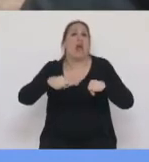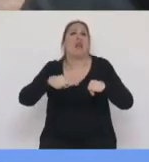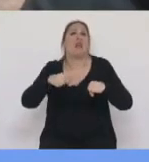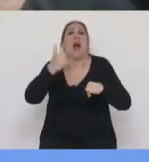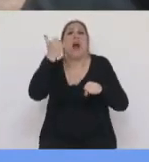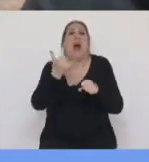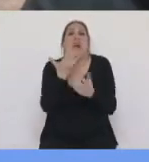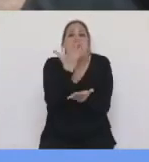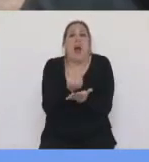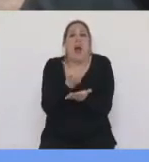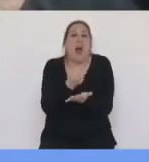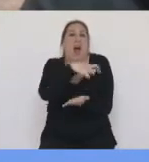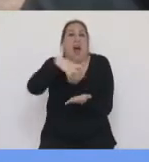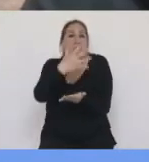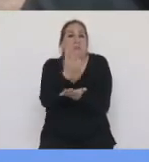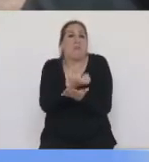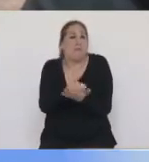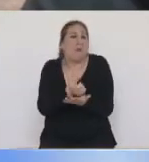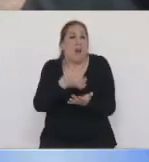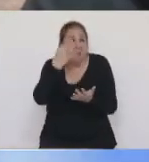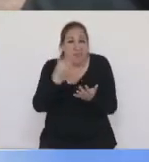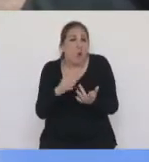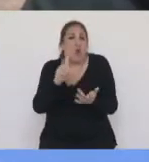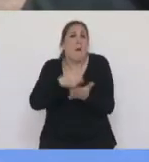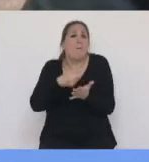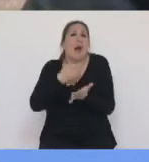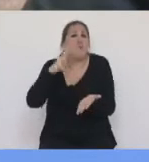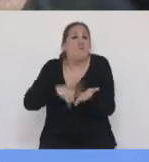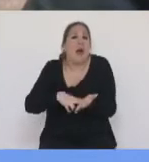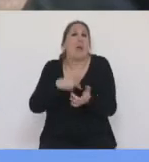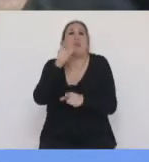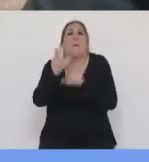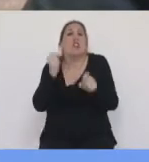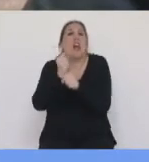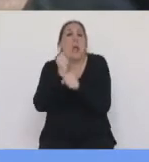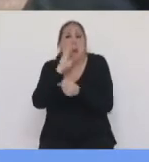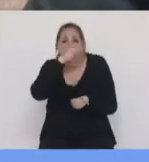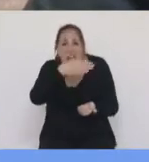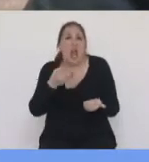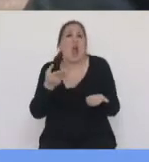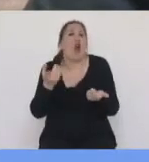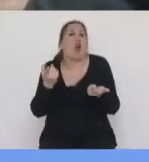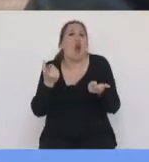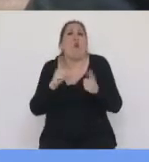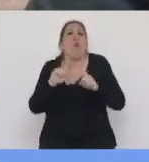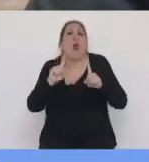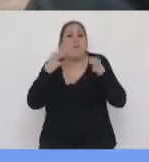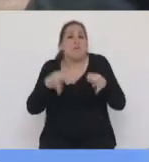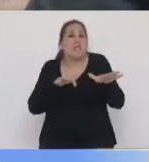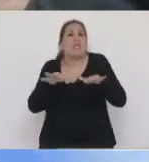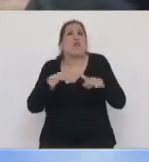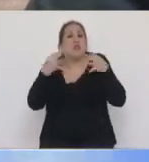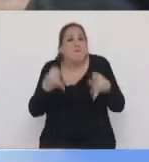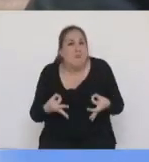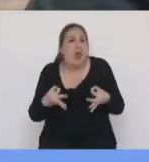de manera absolutamente regular que no tributa no paga impuestos no tienen derechos laborales ni de ninguna otra naturaleza